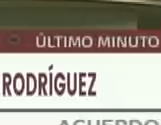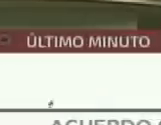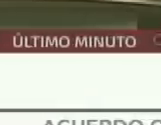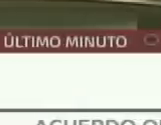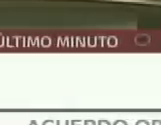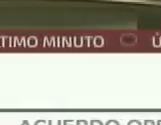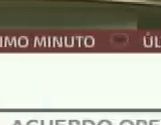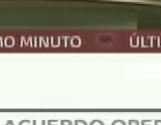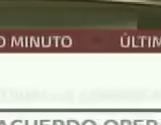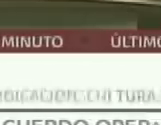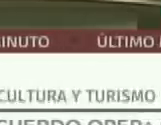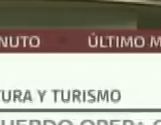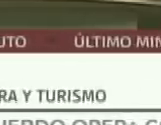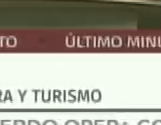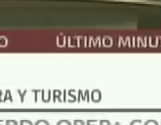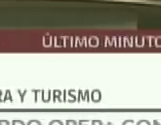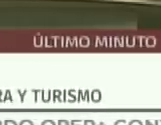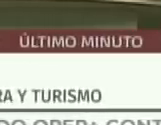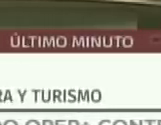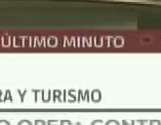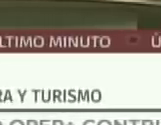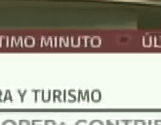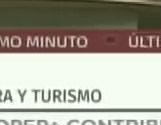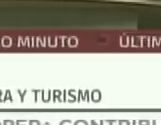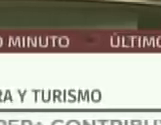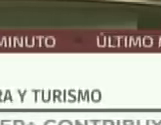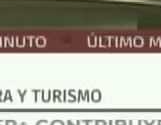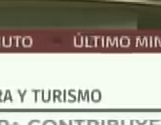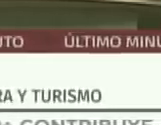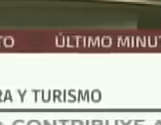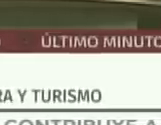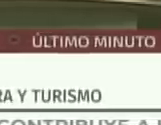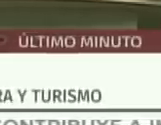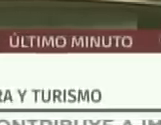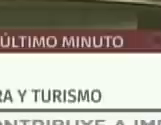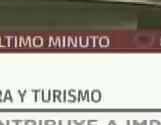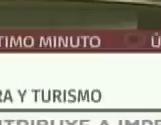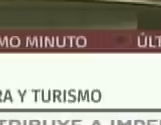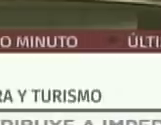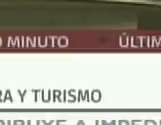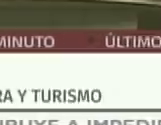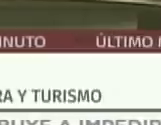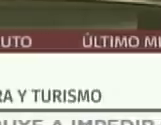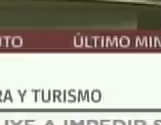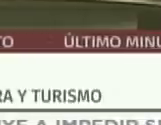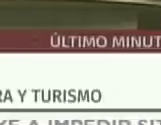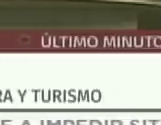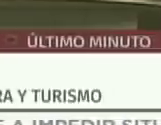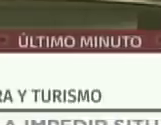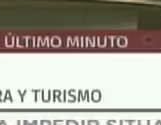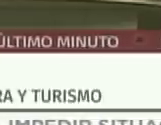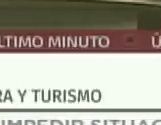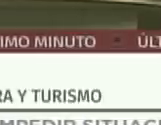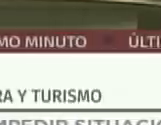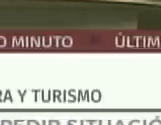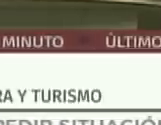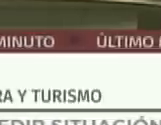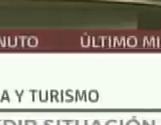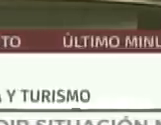COVID-19 en Venezuela. El mecanismo que utiliza la Comisión de manera diaria